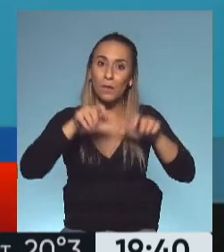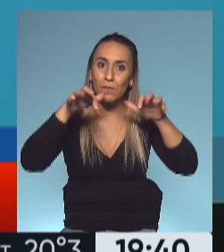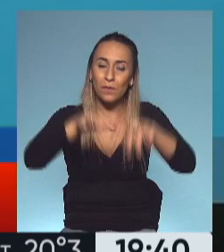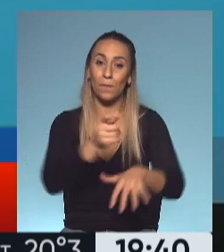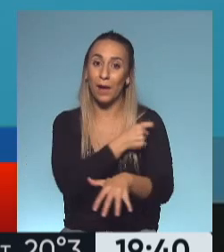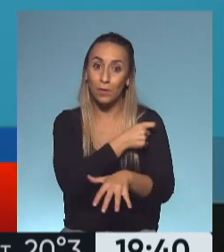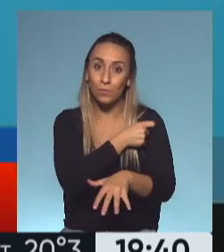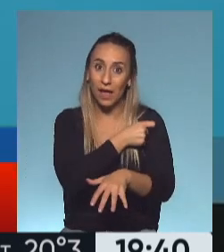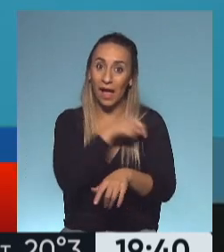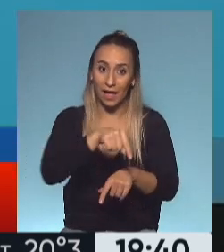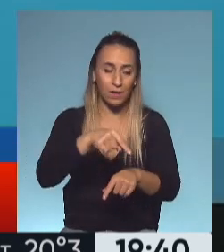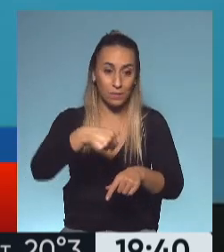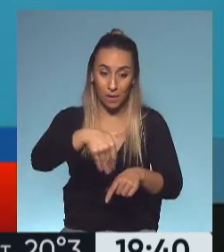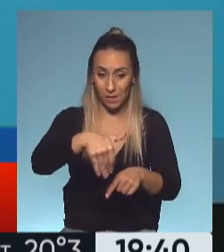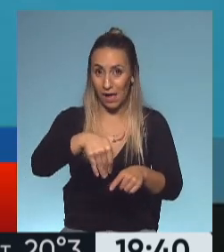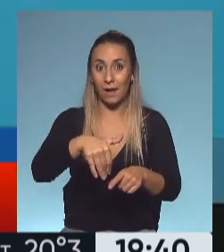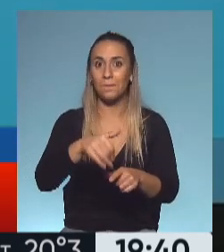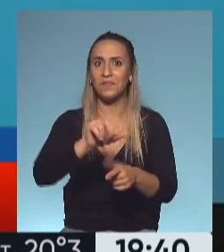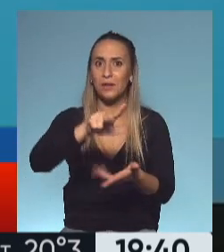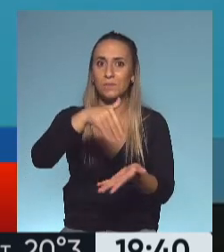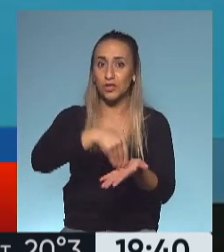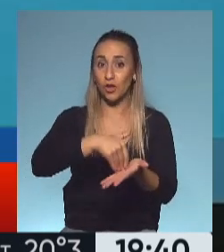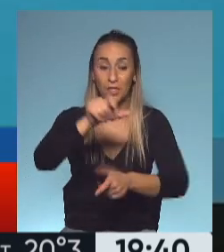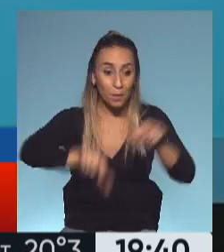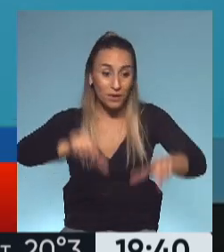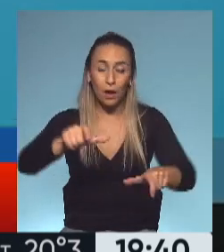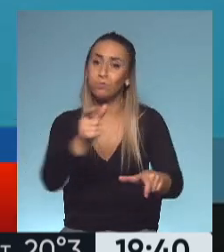primeros 3 millones de bonaerenses,